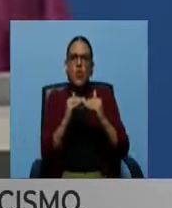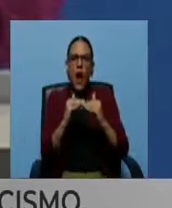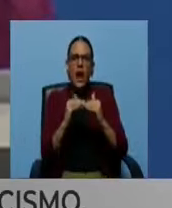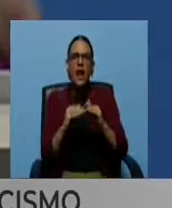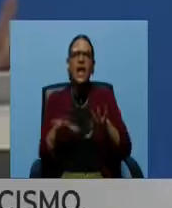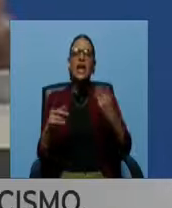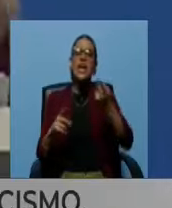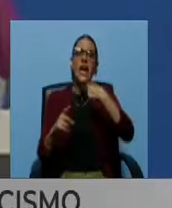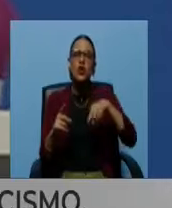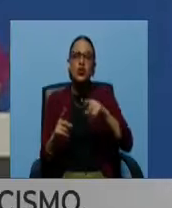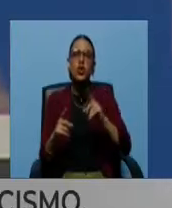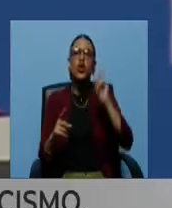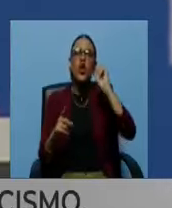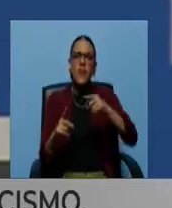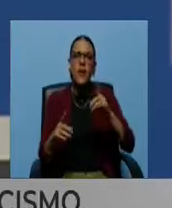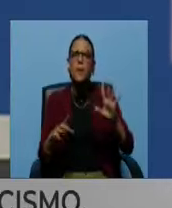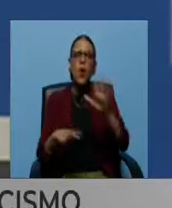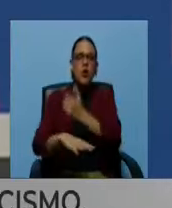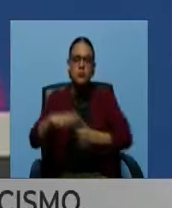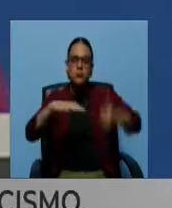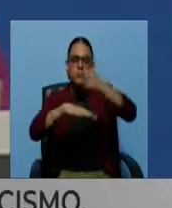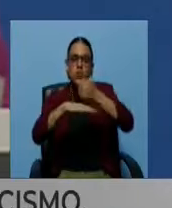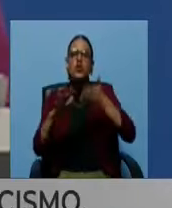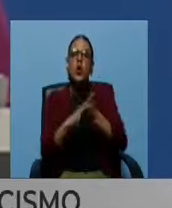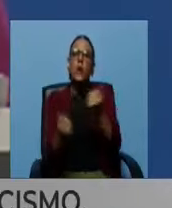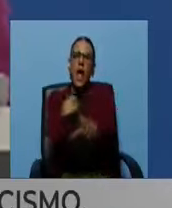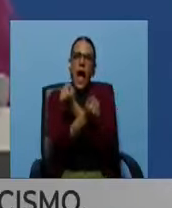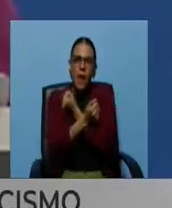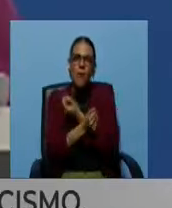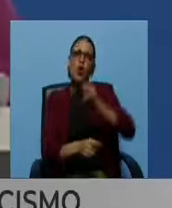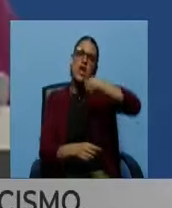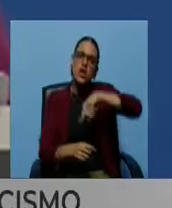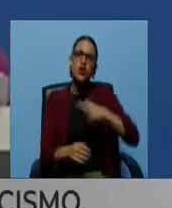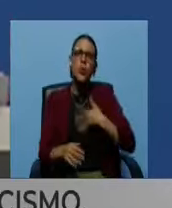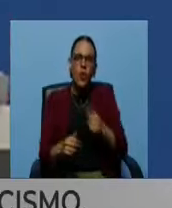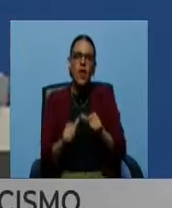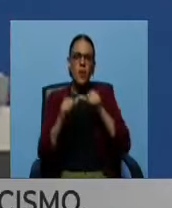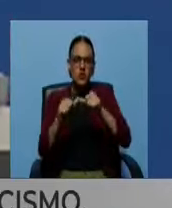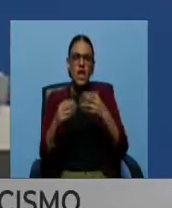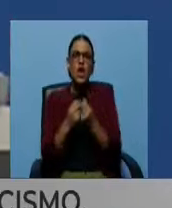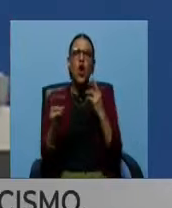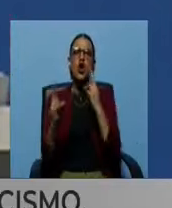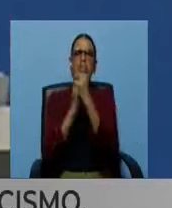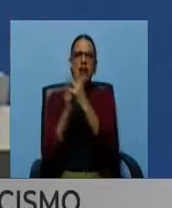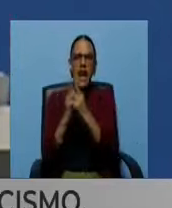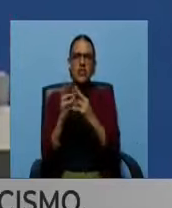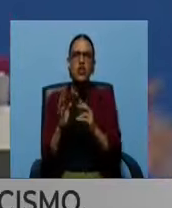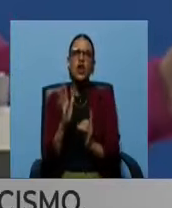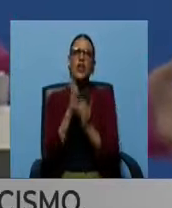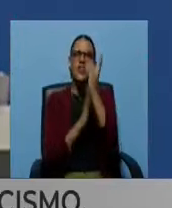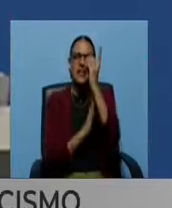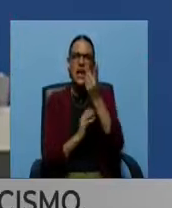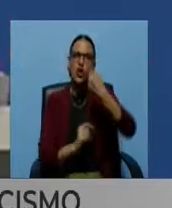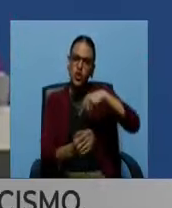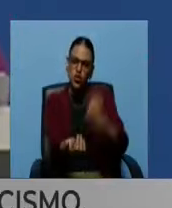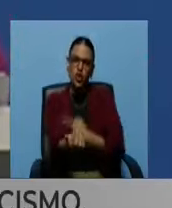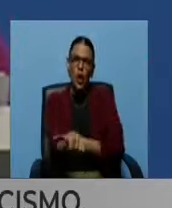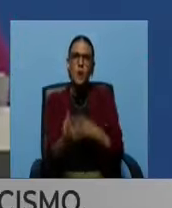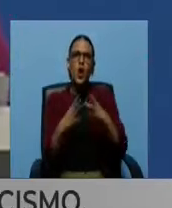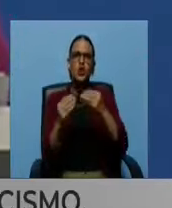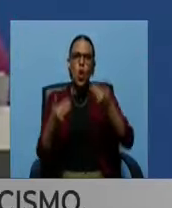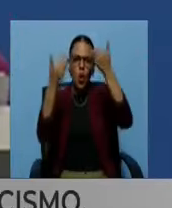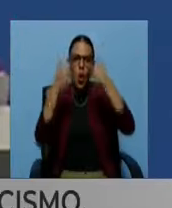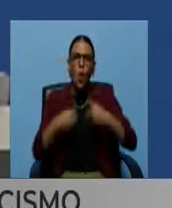que debe privar es el amor para poder sostener verdaderas relaciones de desarrollo y de hermandad entre los seres